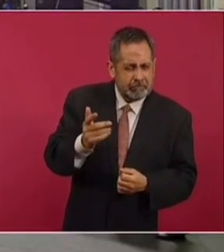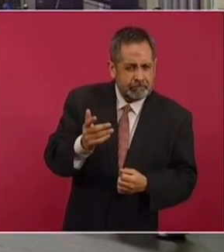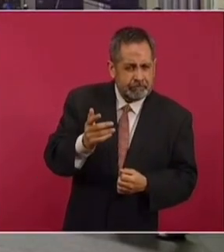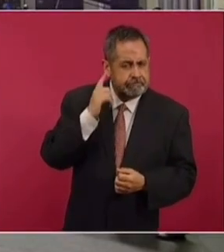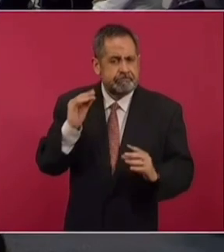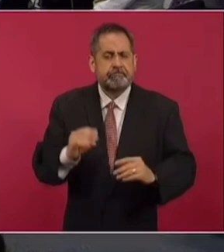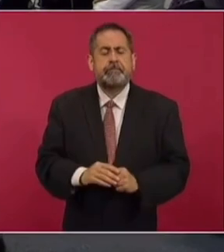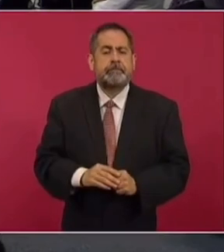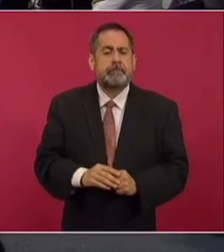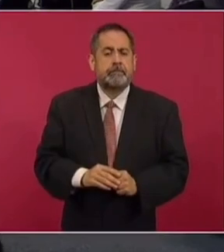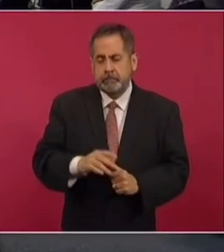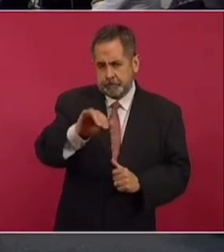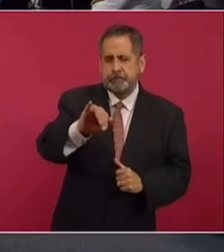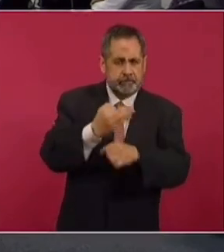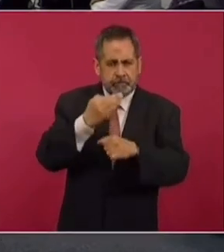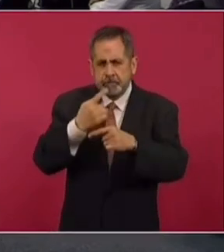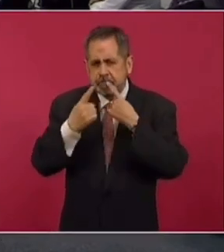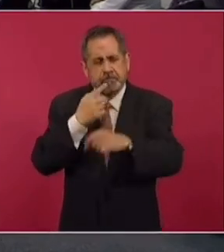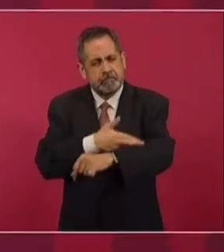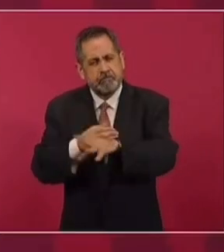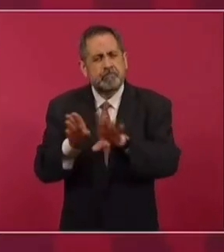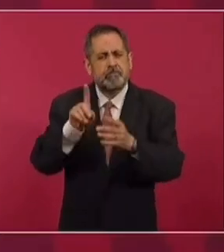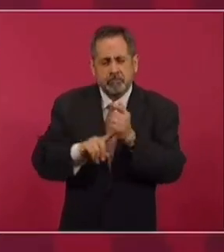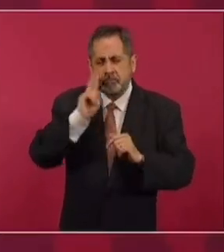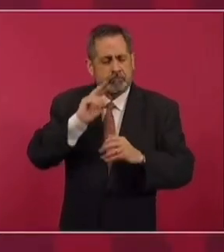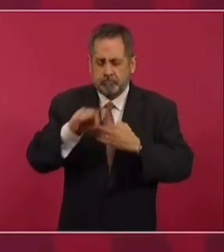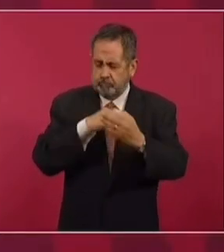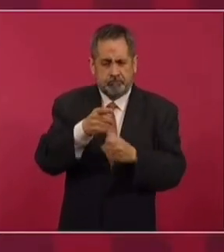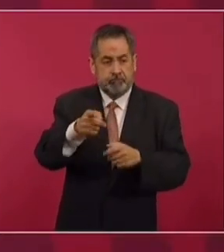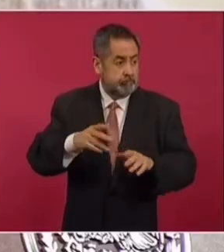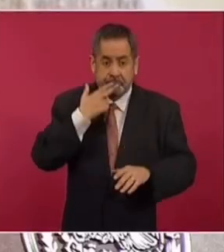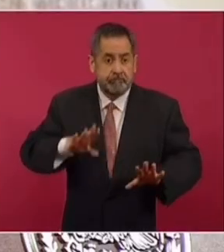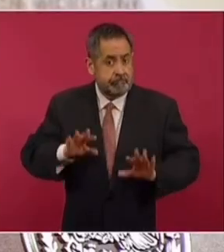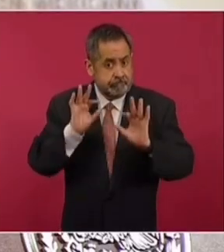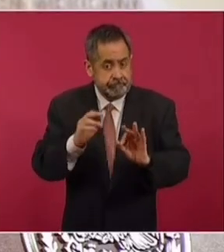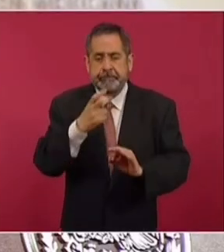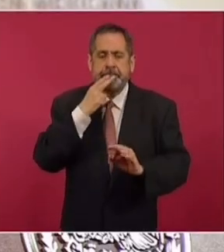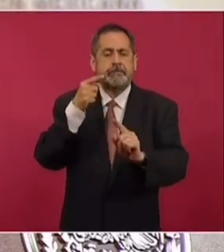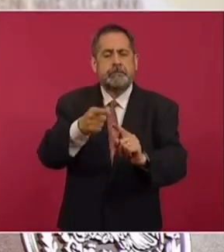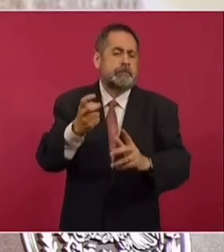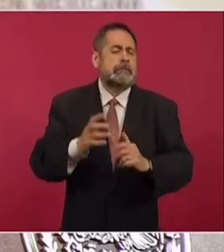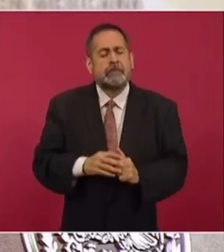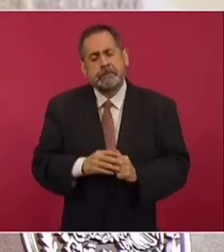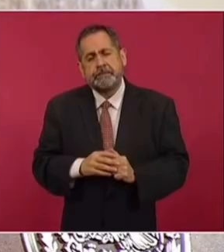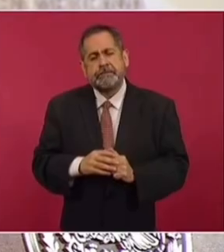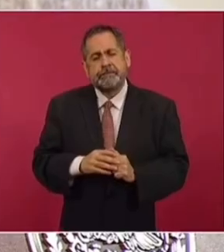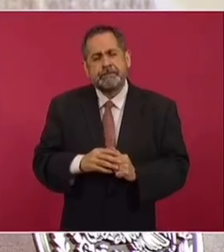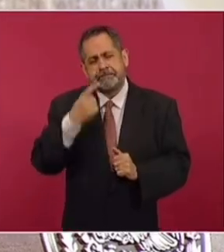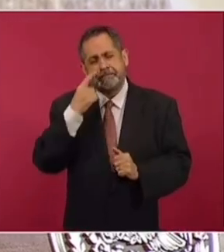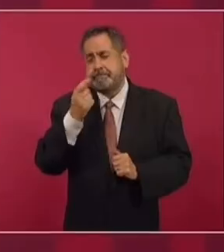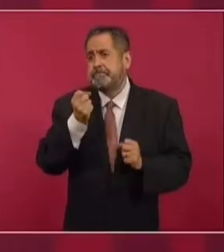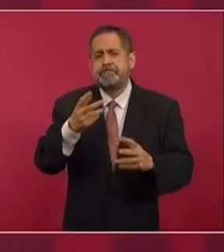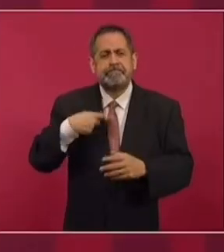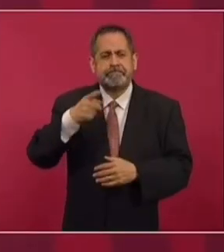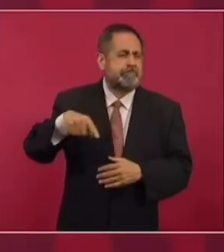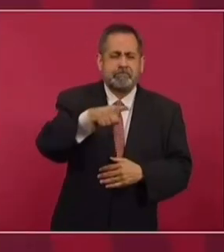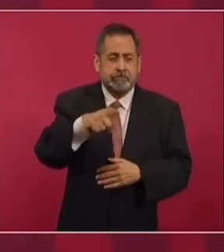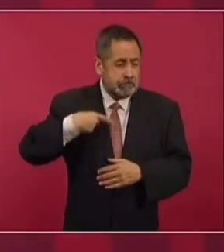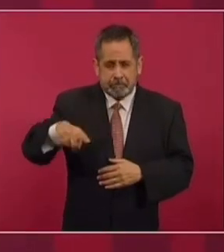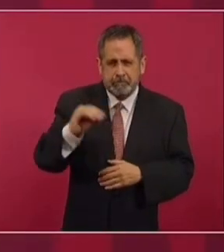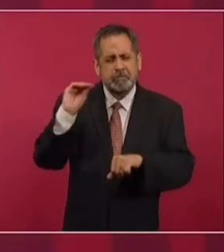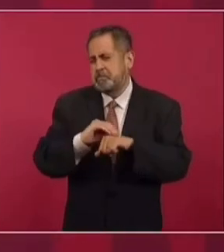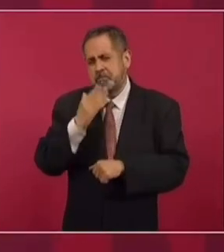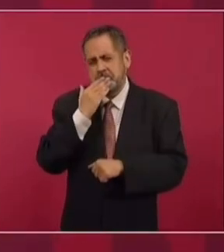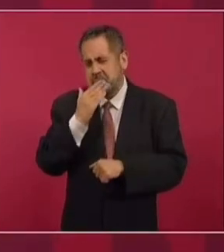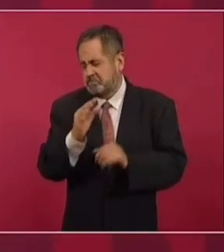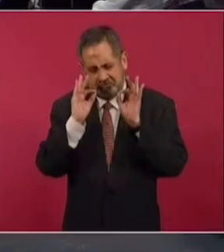si se está analizando se está analizando si todo lo que convenga y por lo general la gente se ha portado muy bien